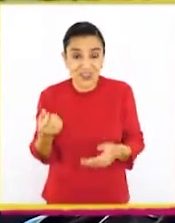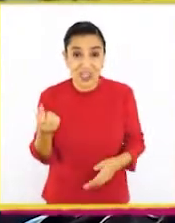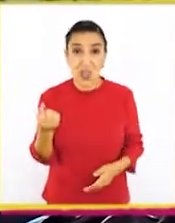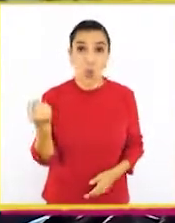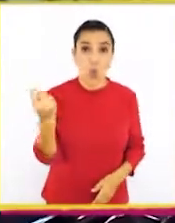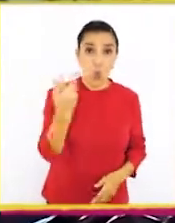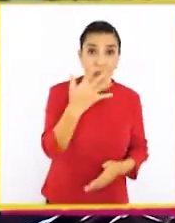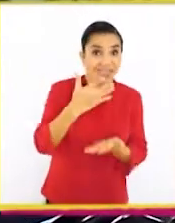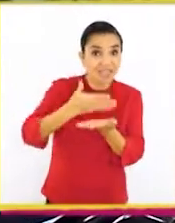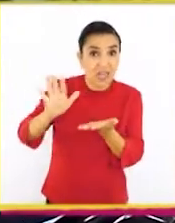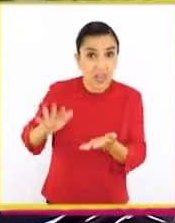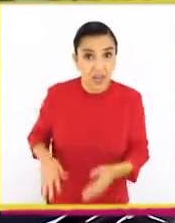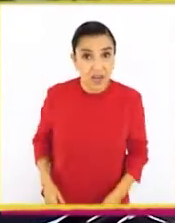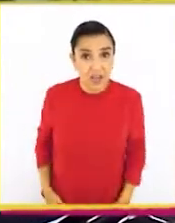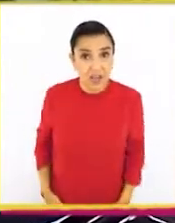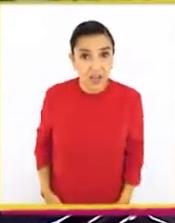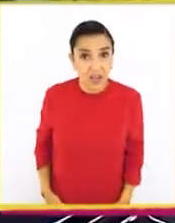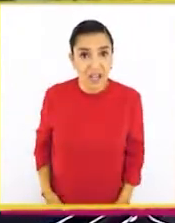Entonces, ¿cuántas debo sacar?